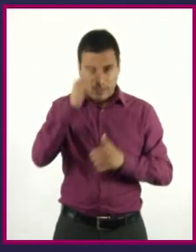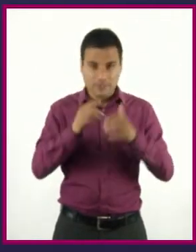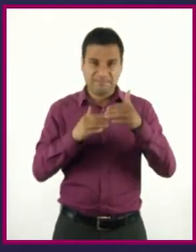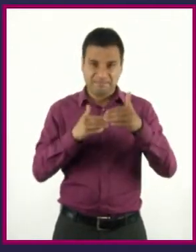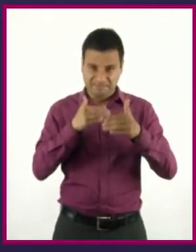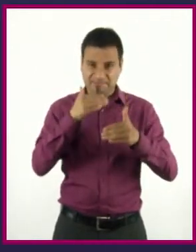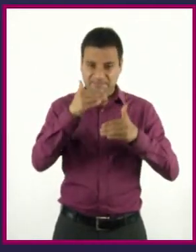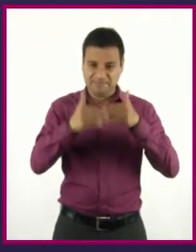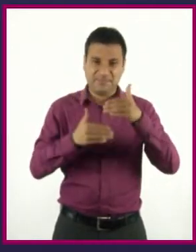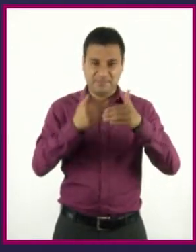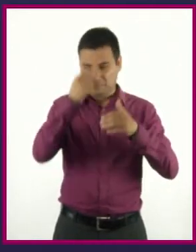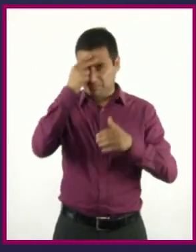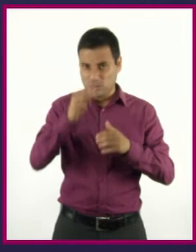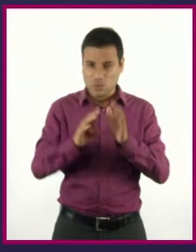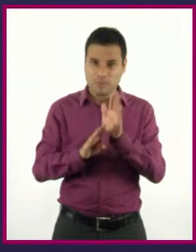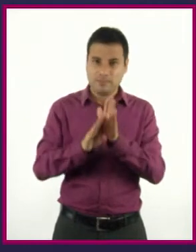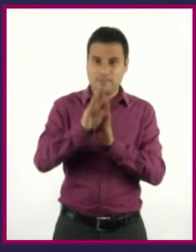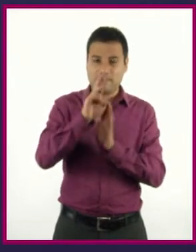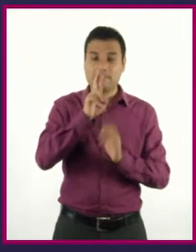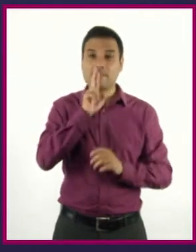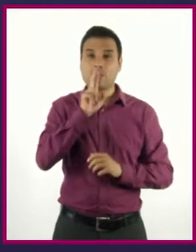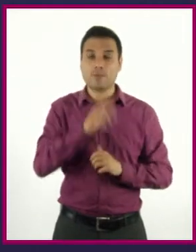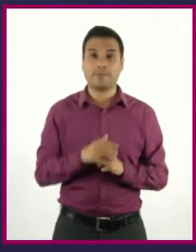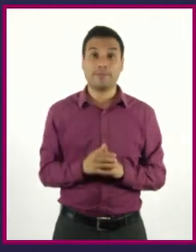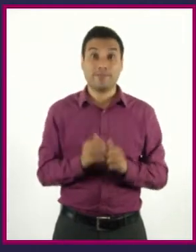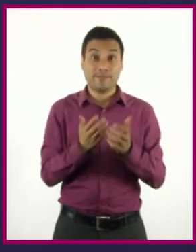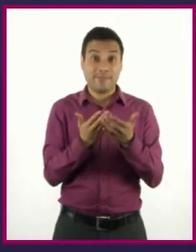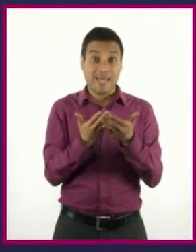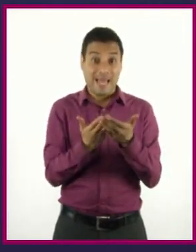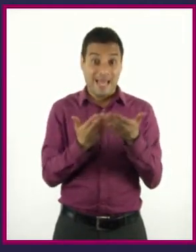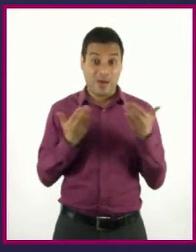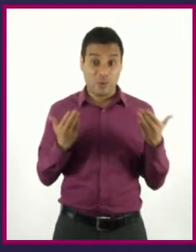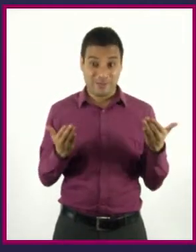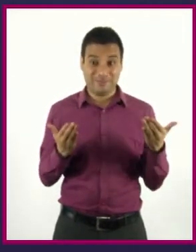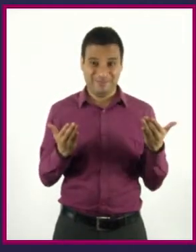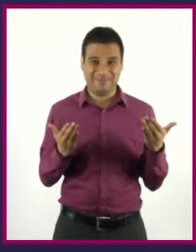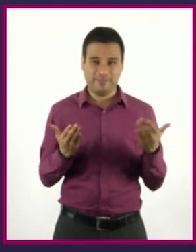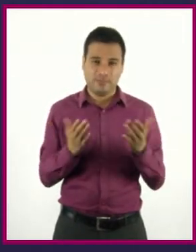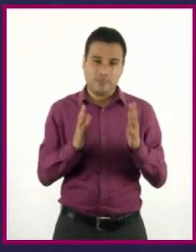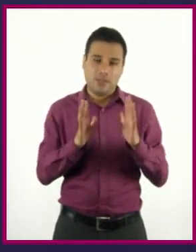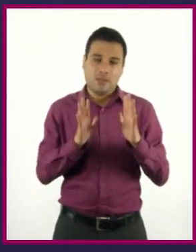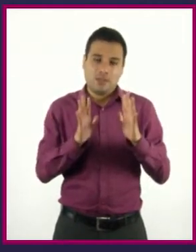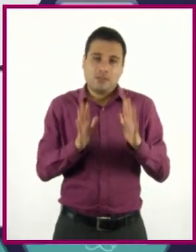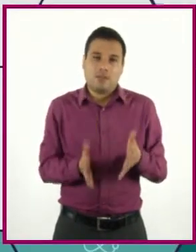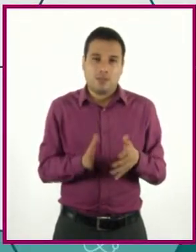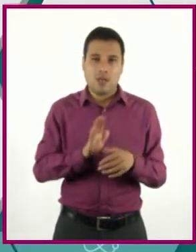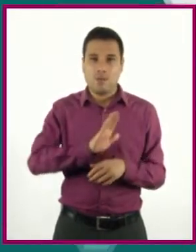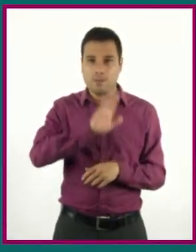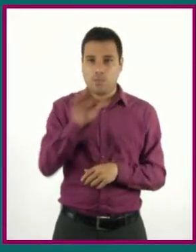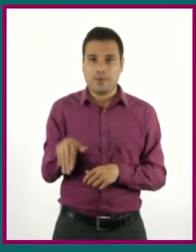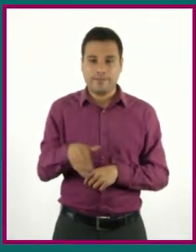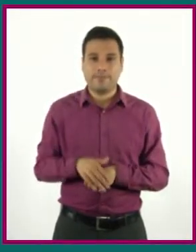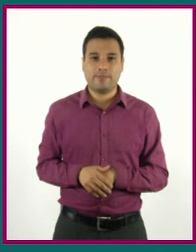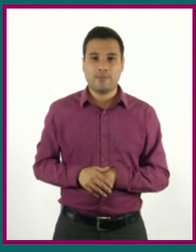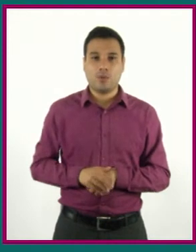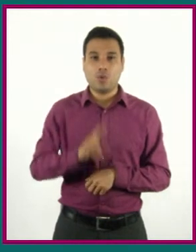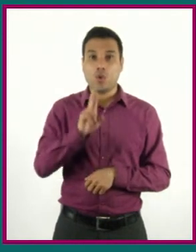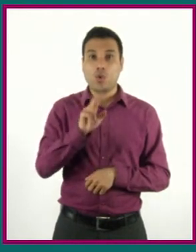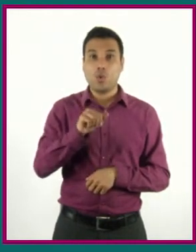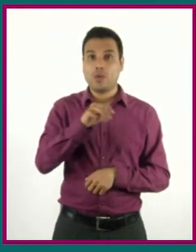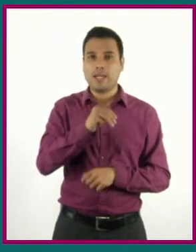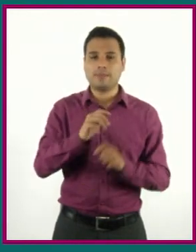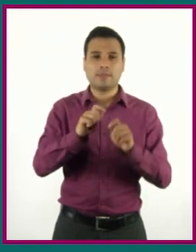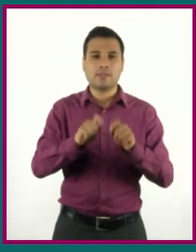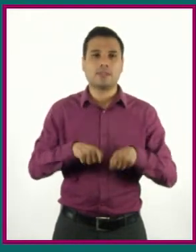de todo un país. Actualmente, años después de su lamentable fallecimiento, la UNAM otorga